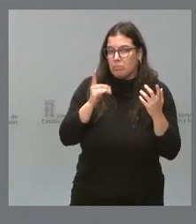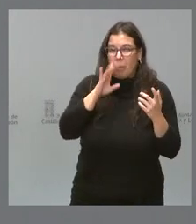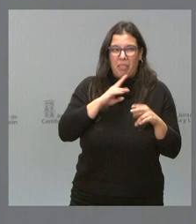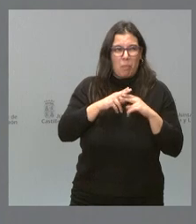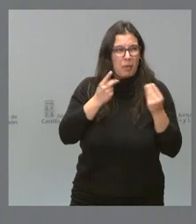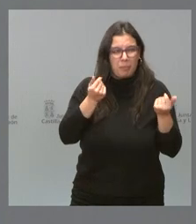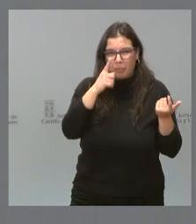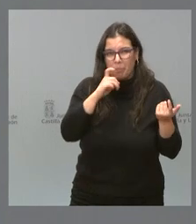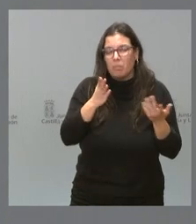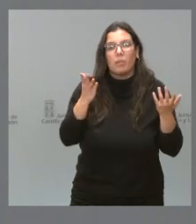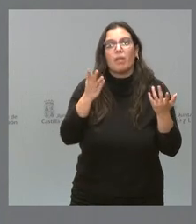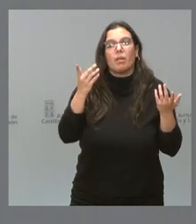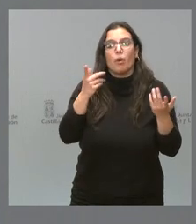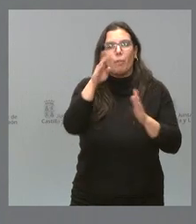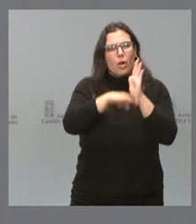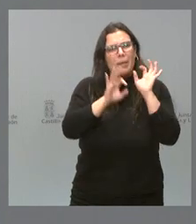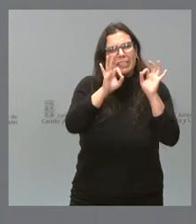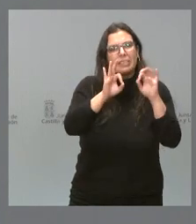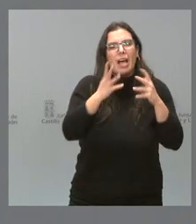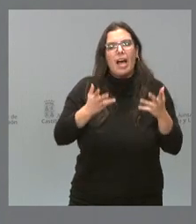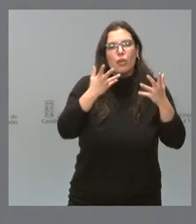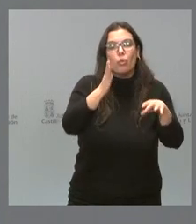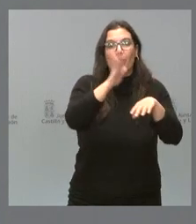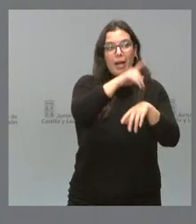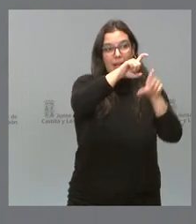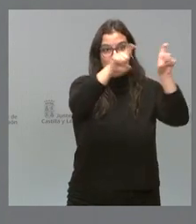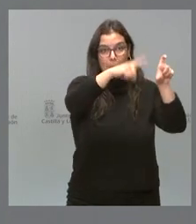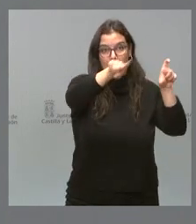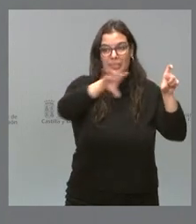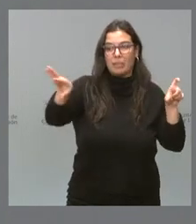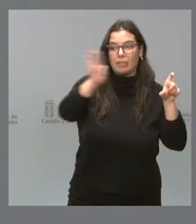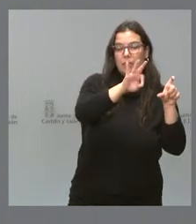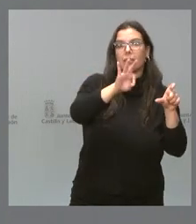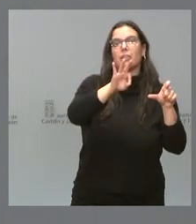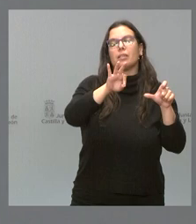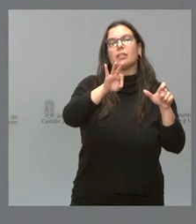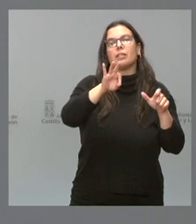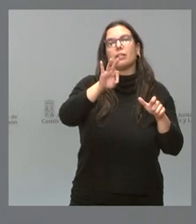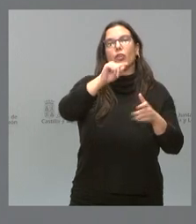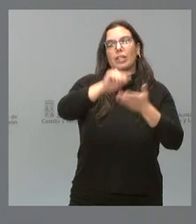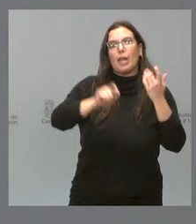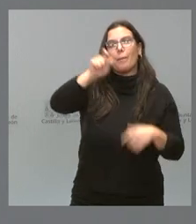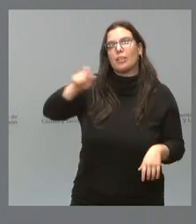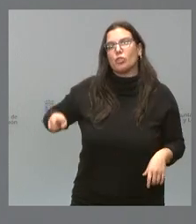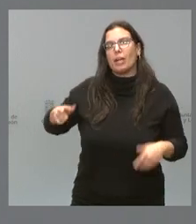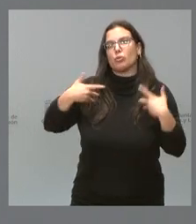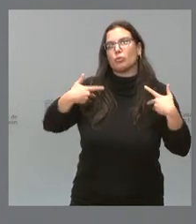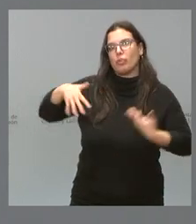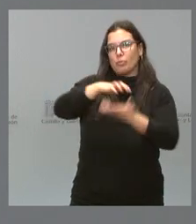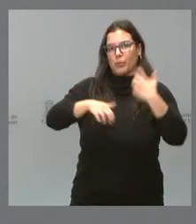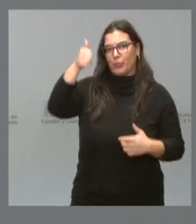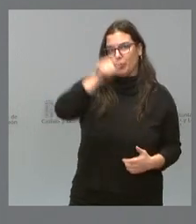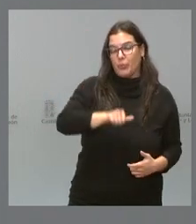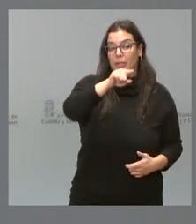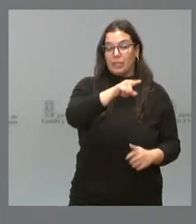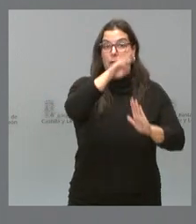así que es un programa muy específico de ayudas a contratar personas que han sufrido violencia de género el programa dique es un programa que